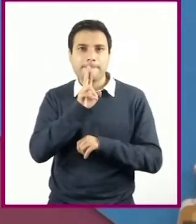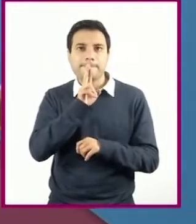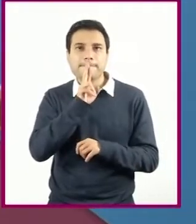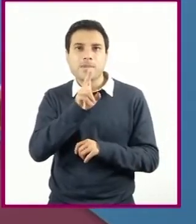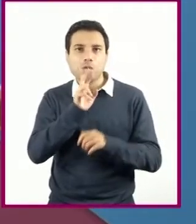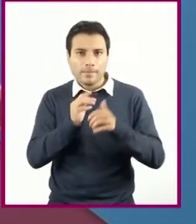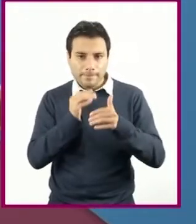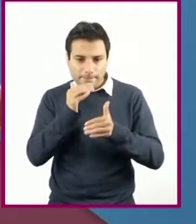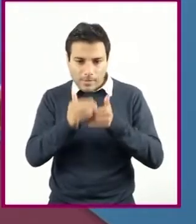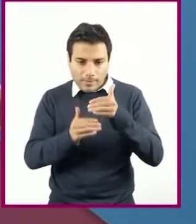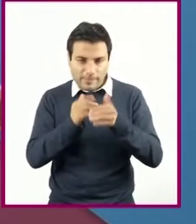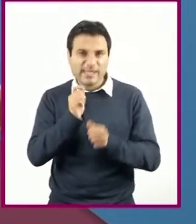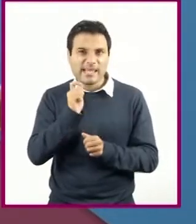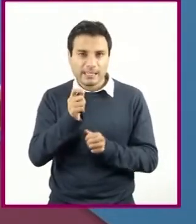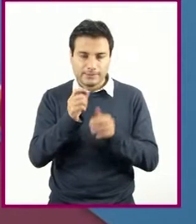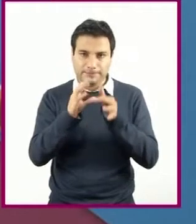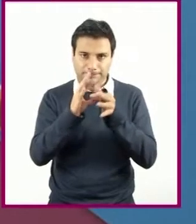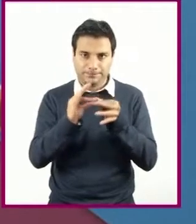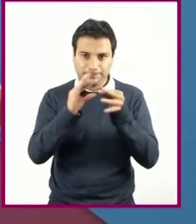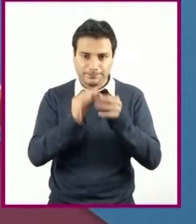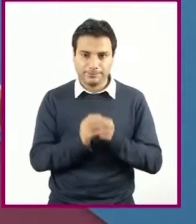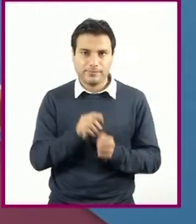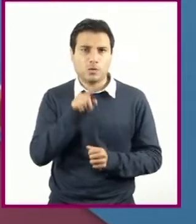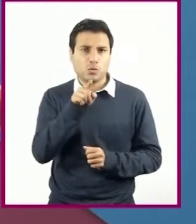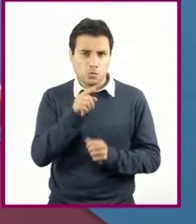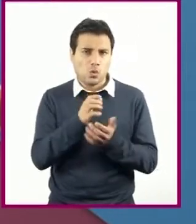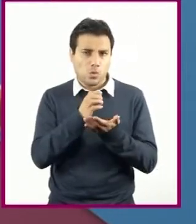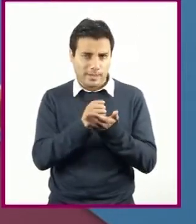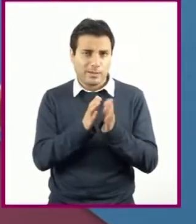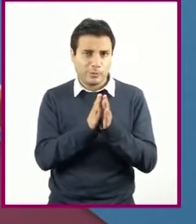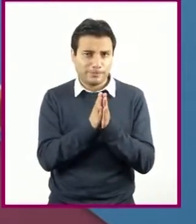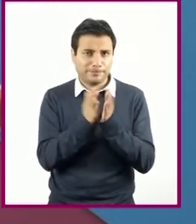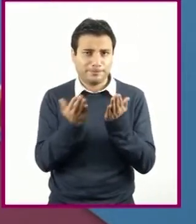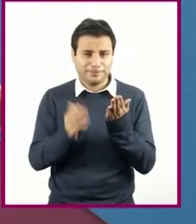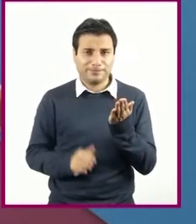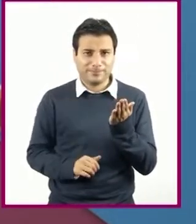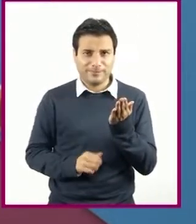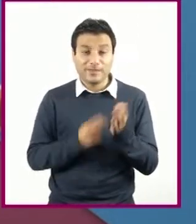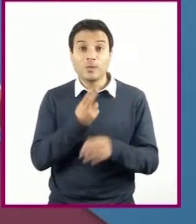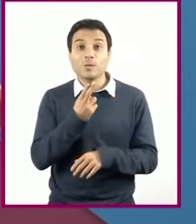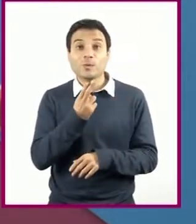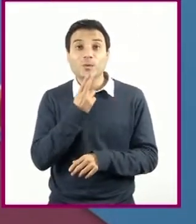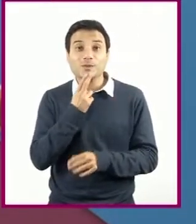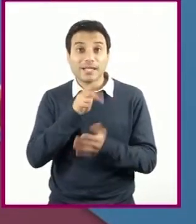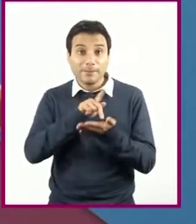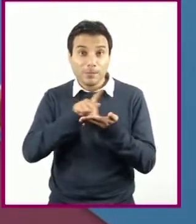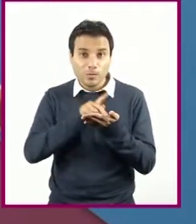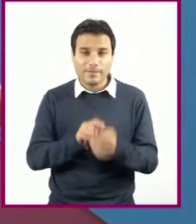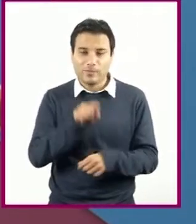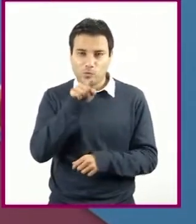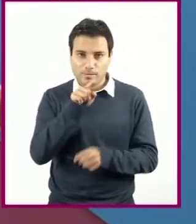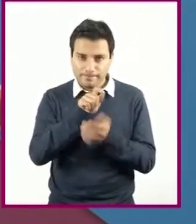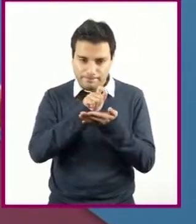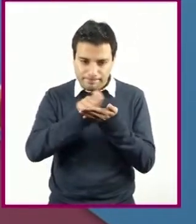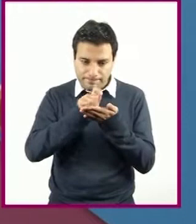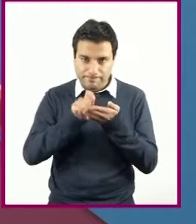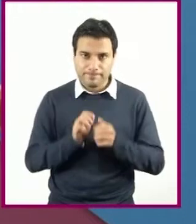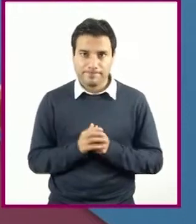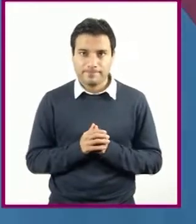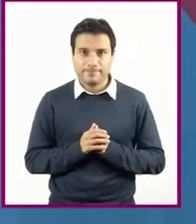caracterizaron. También les invito a abrir su libreta y a tomar su bolígrafo para que hagan las anotaciones pertinentes.